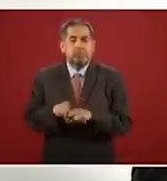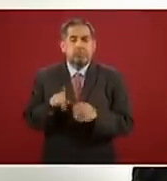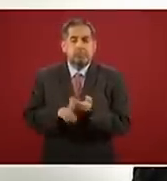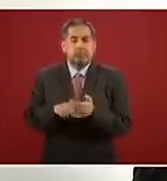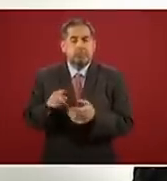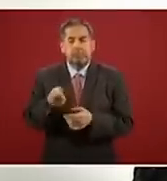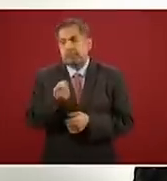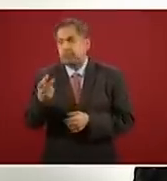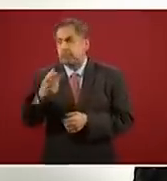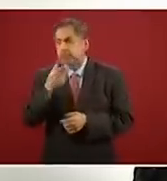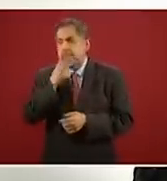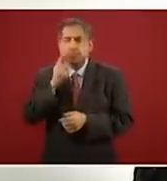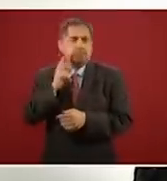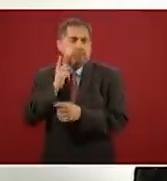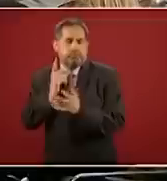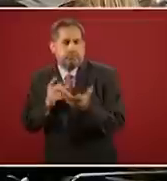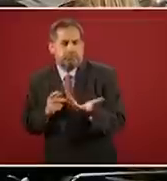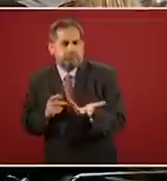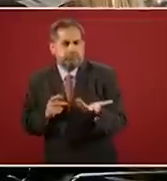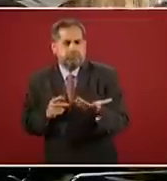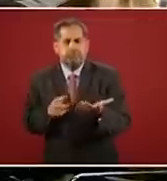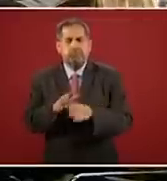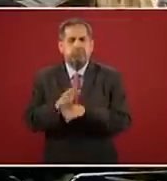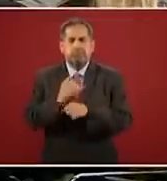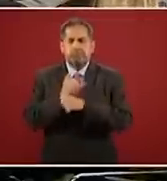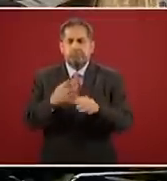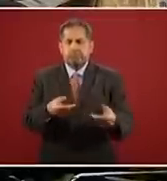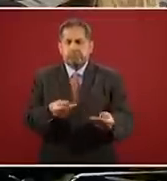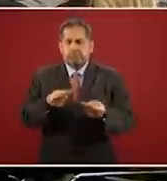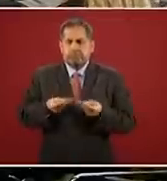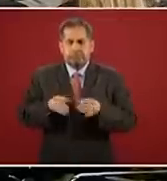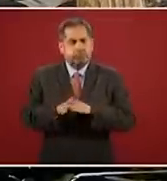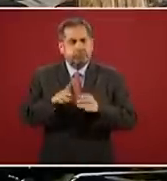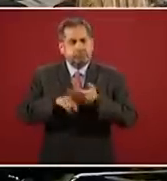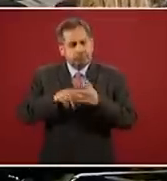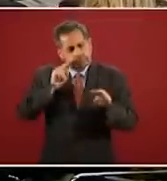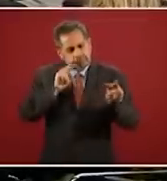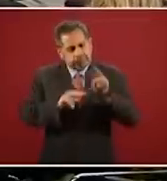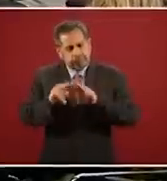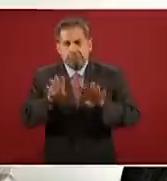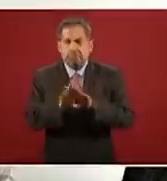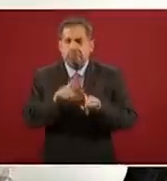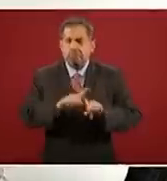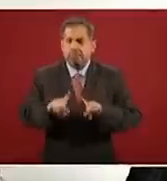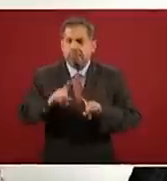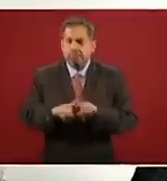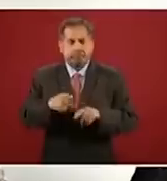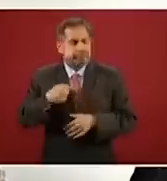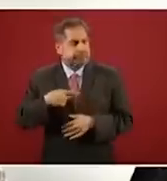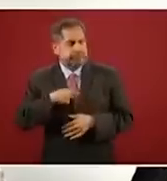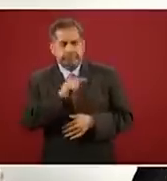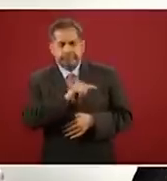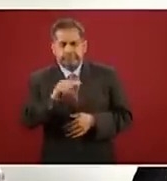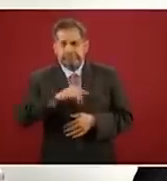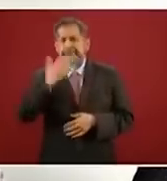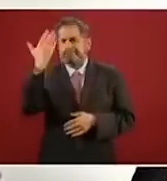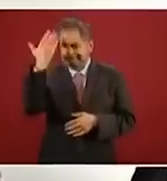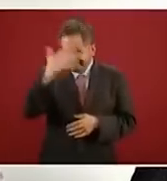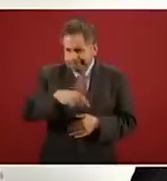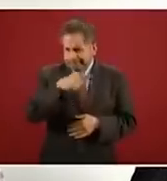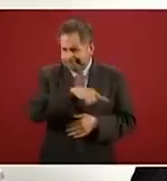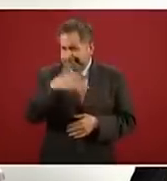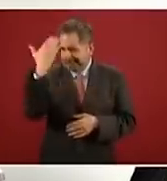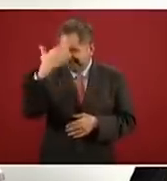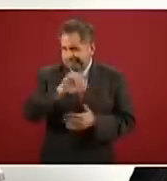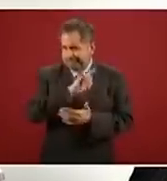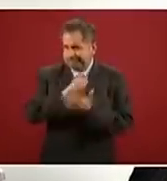pues legisladores. Preguntarle qué información tiene al respecto y cómo ha observado en diferentes casos de estas personas que saben que cometieron